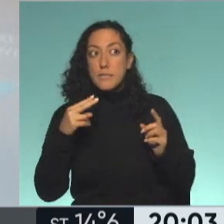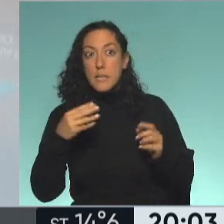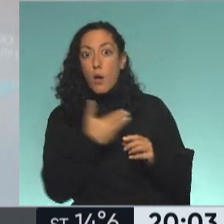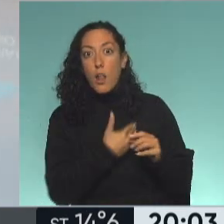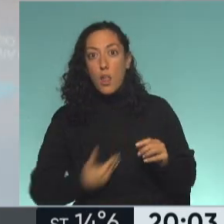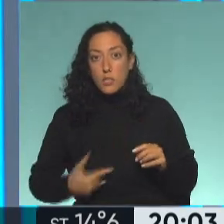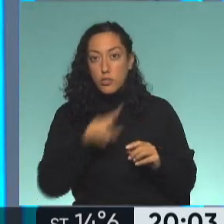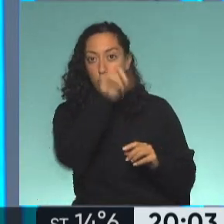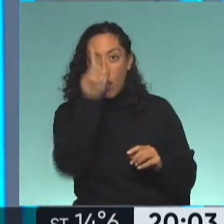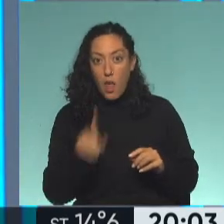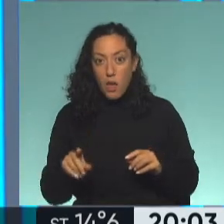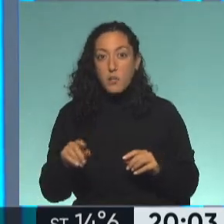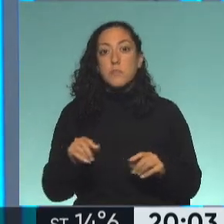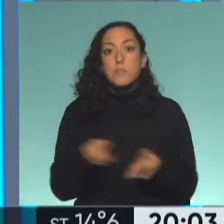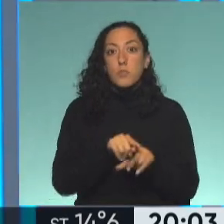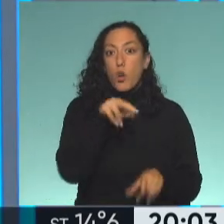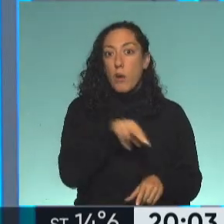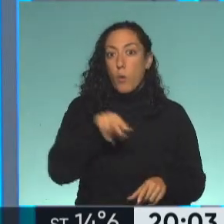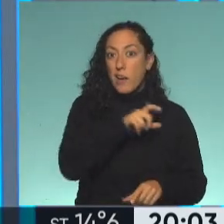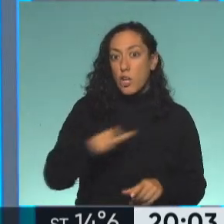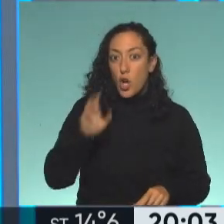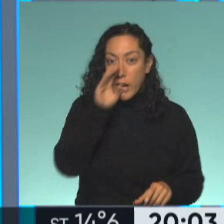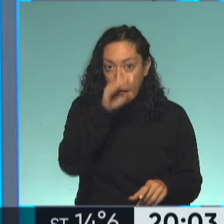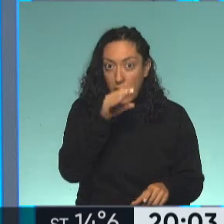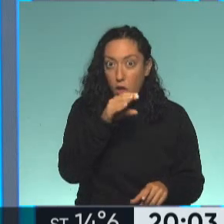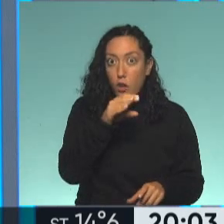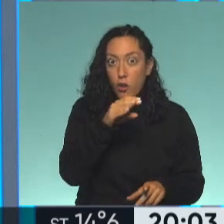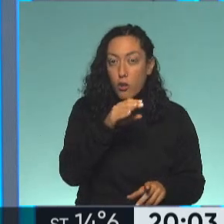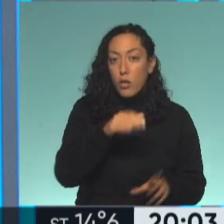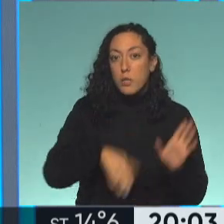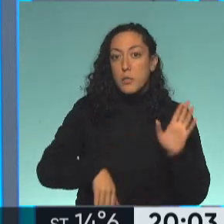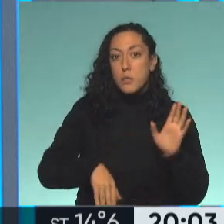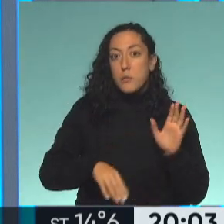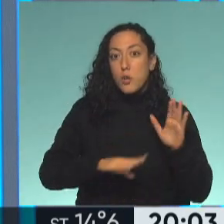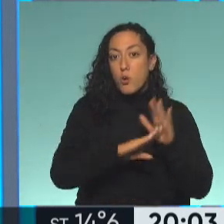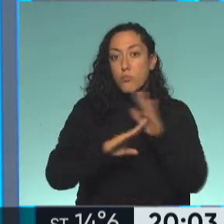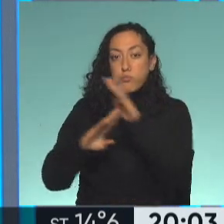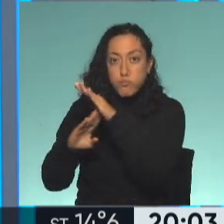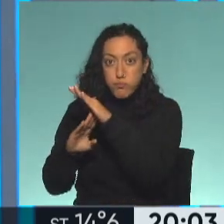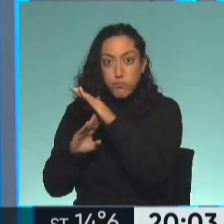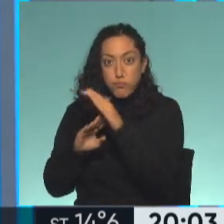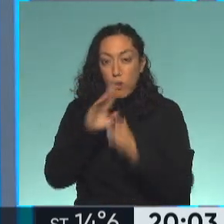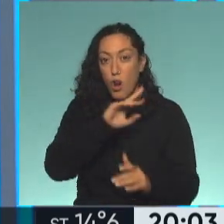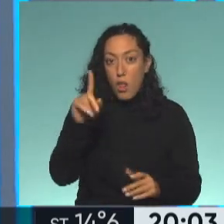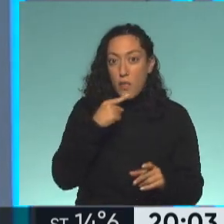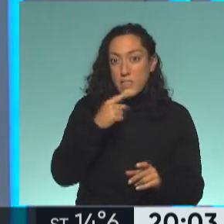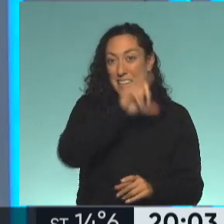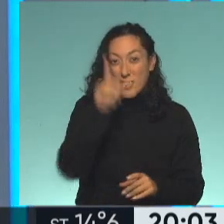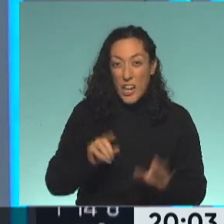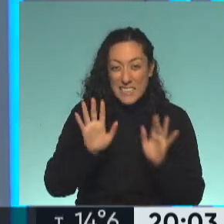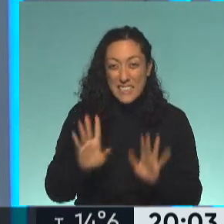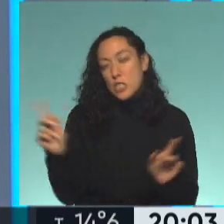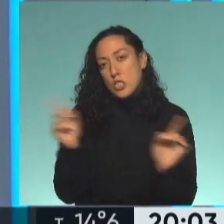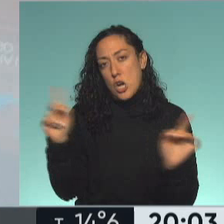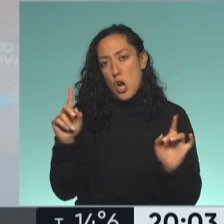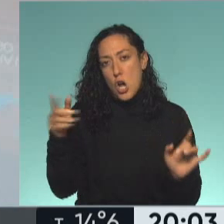no, como ya vimos que ocurrió en Neuquén y en Río Negro, en donde incluso las principales figuras, los ganadores decían no nacionalicen esto porque acá hay que